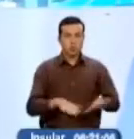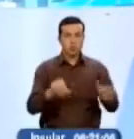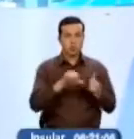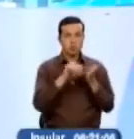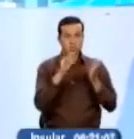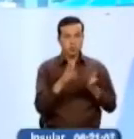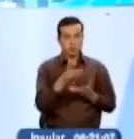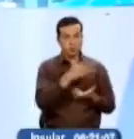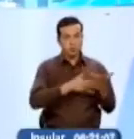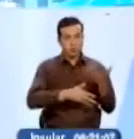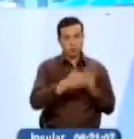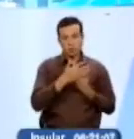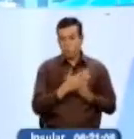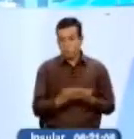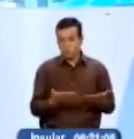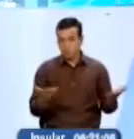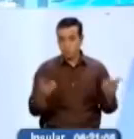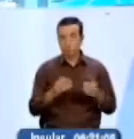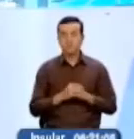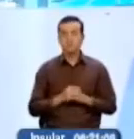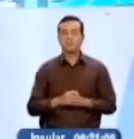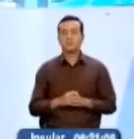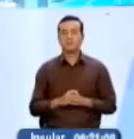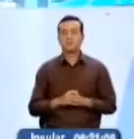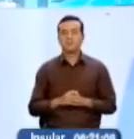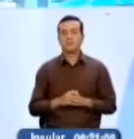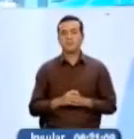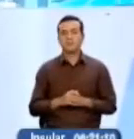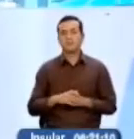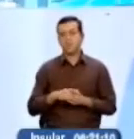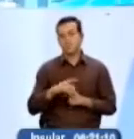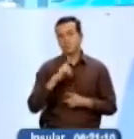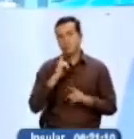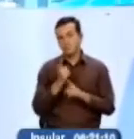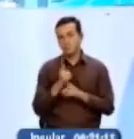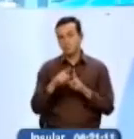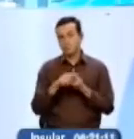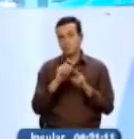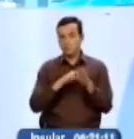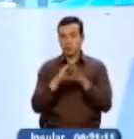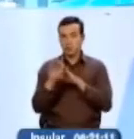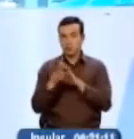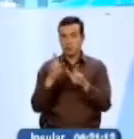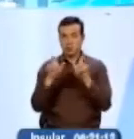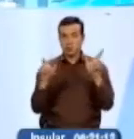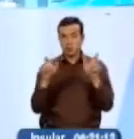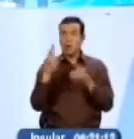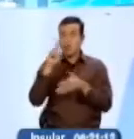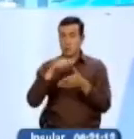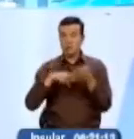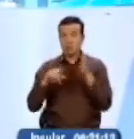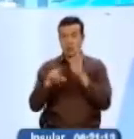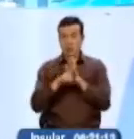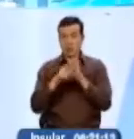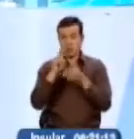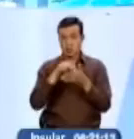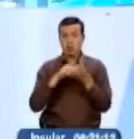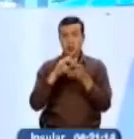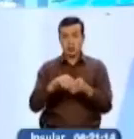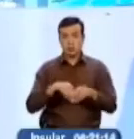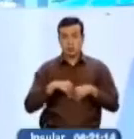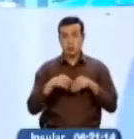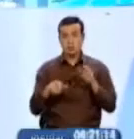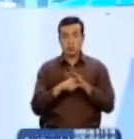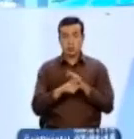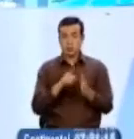entonces por lo tanto por eso comencé yo diciendo invitó a la ciudadanía a leer la ley a apropiarse de esa